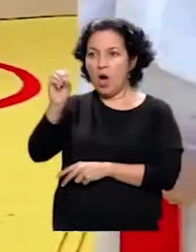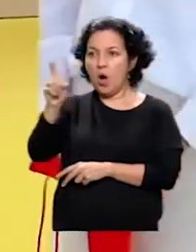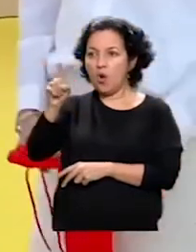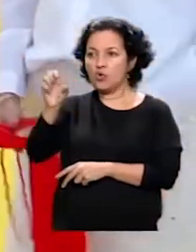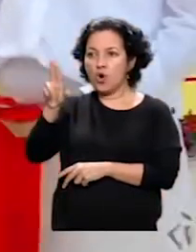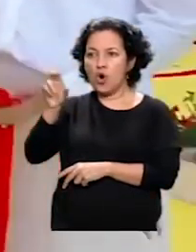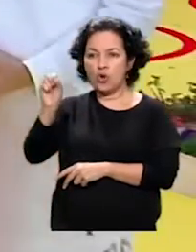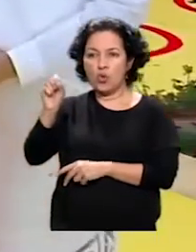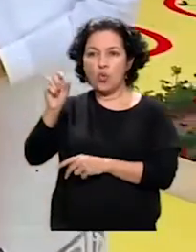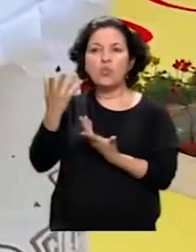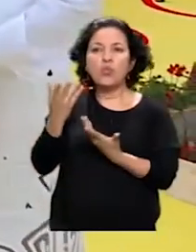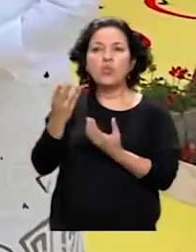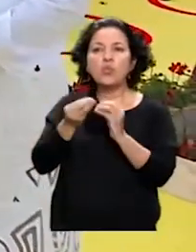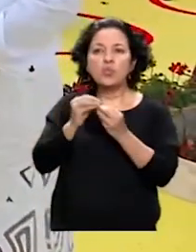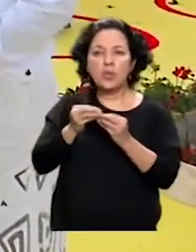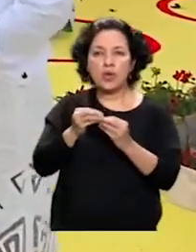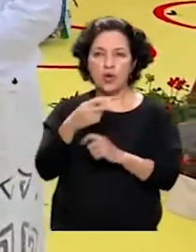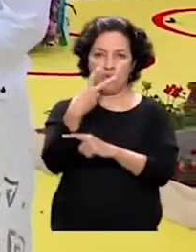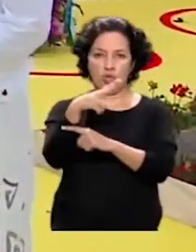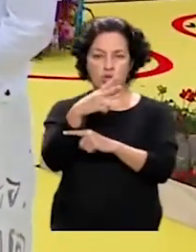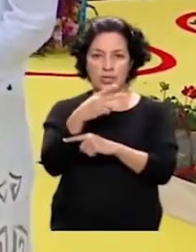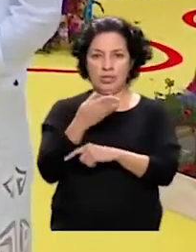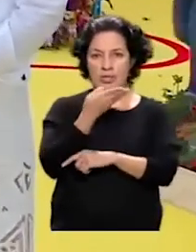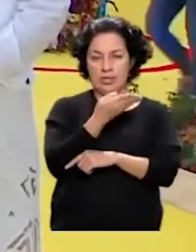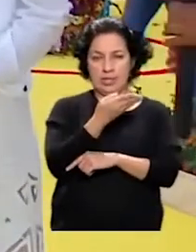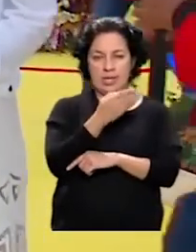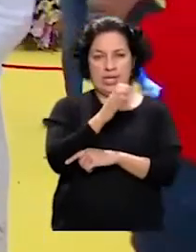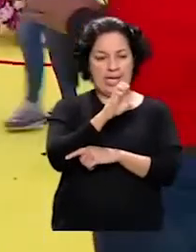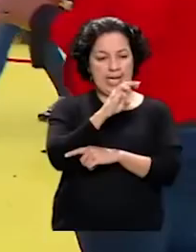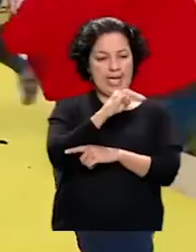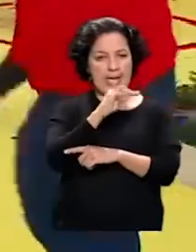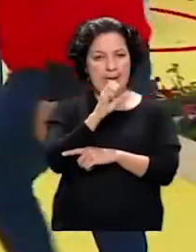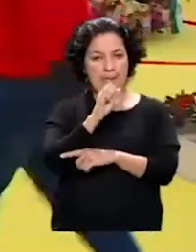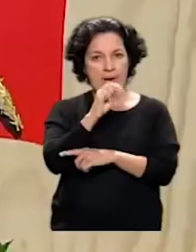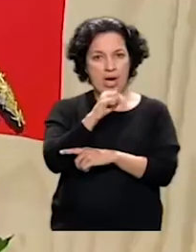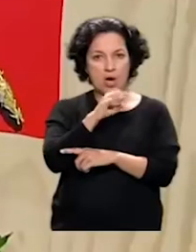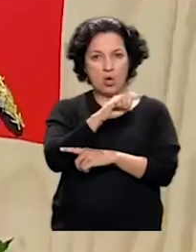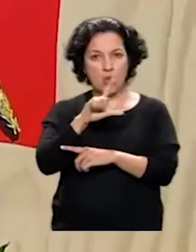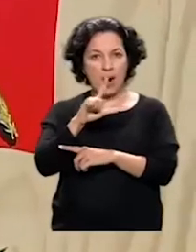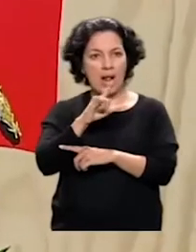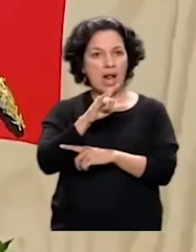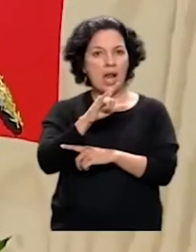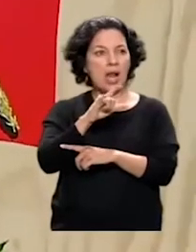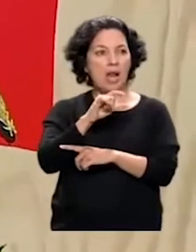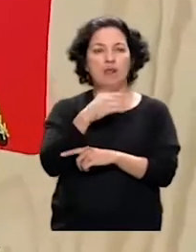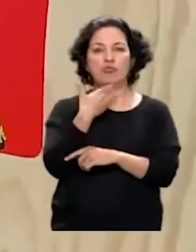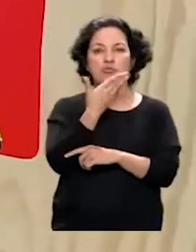con el número de contrato 12. Él es Emanuela Tortúa Alzate, Vereda El